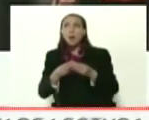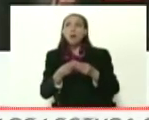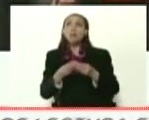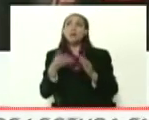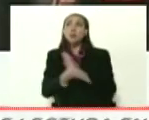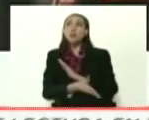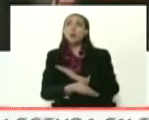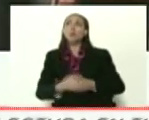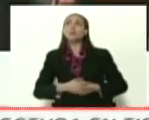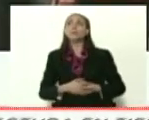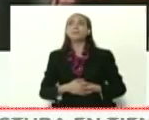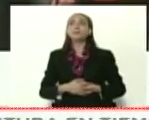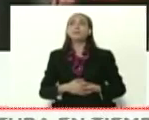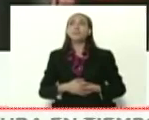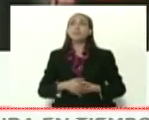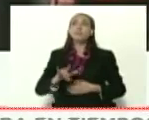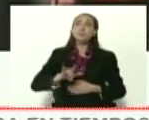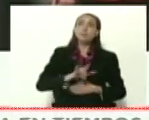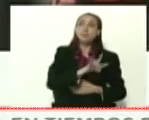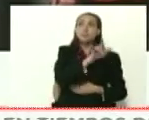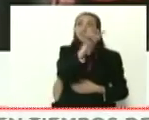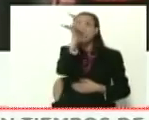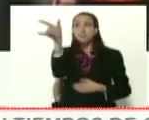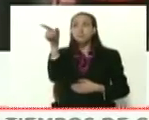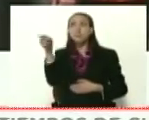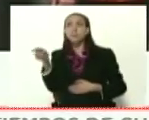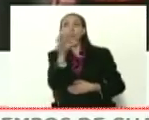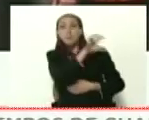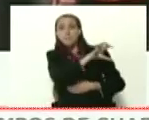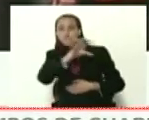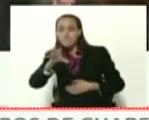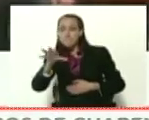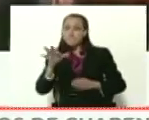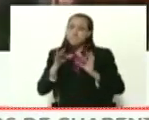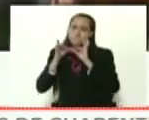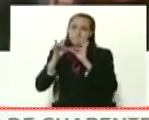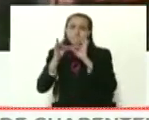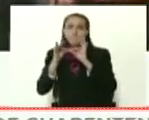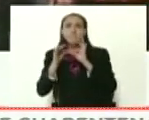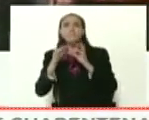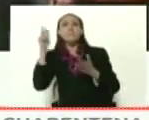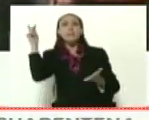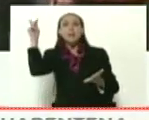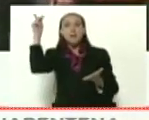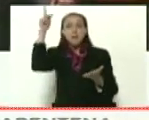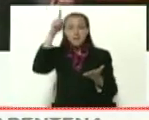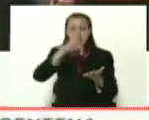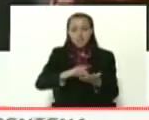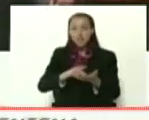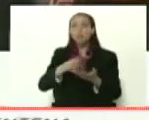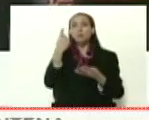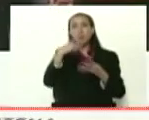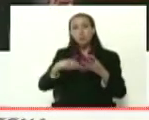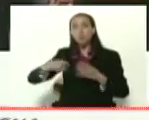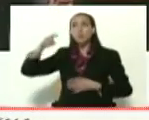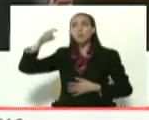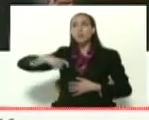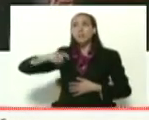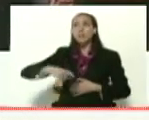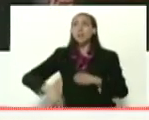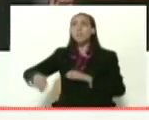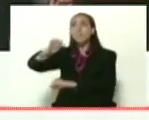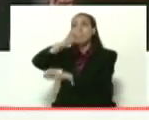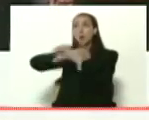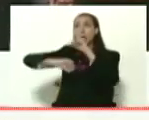puente aéreo entre China y Venezuela permanente para la llegada de los insumos que se necesitan para